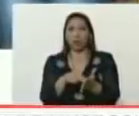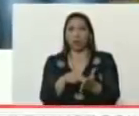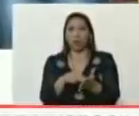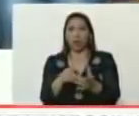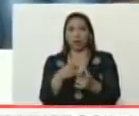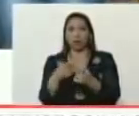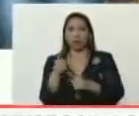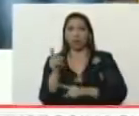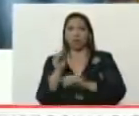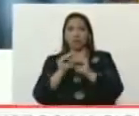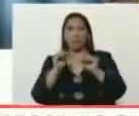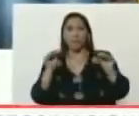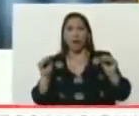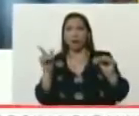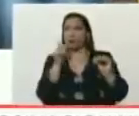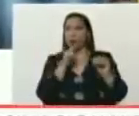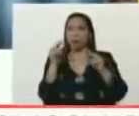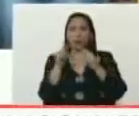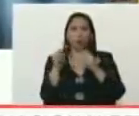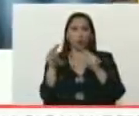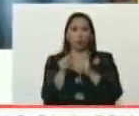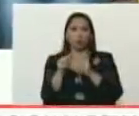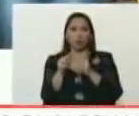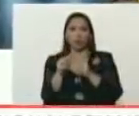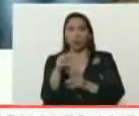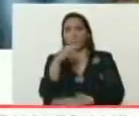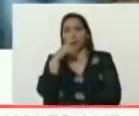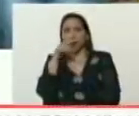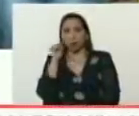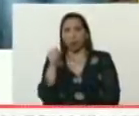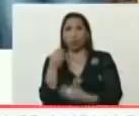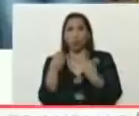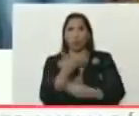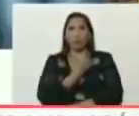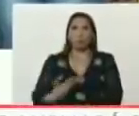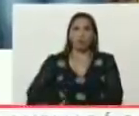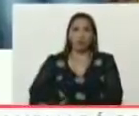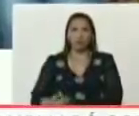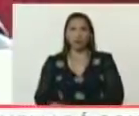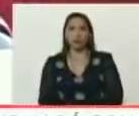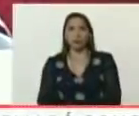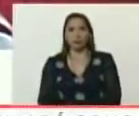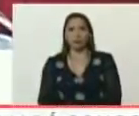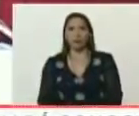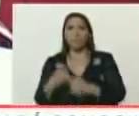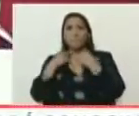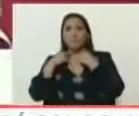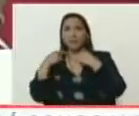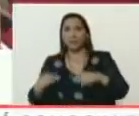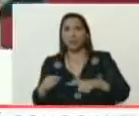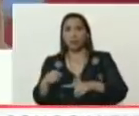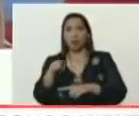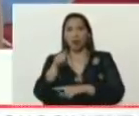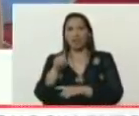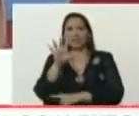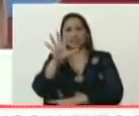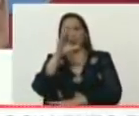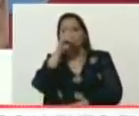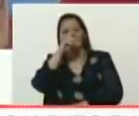inmediatamente llamaron al desconocimiento de Nicolás Maduro como presidente. Han perdido allá ahí 5 años